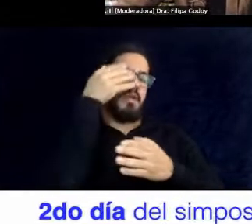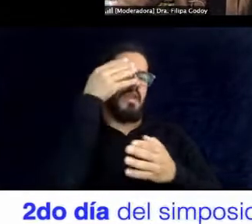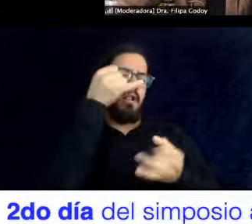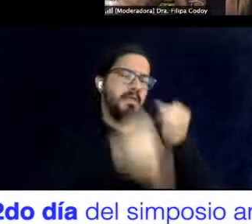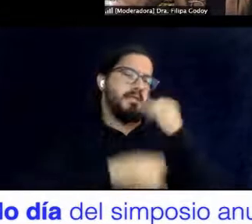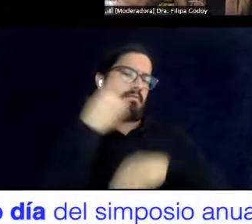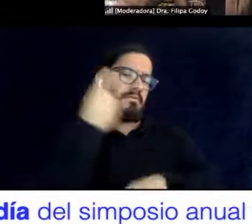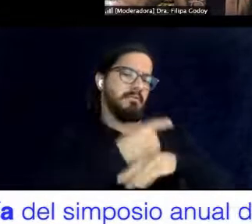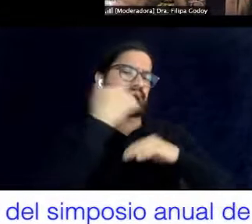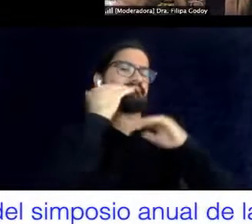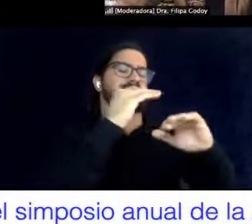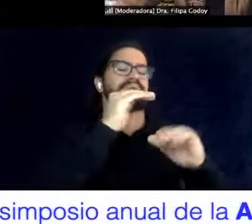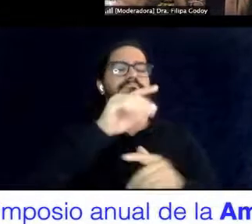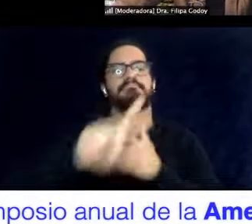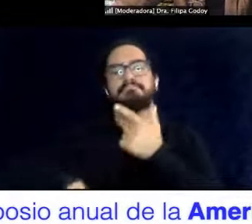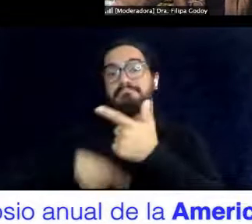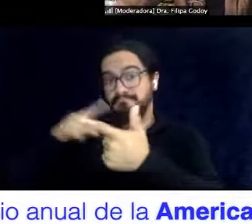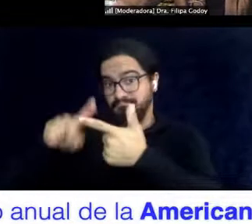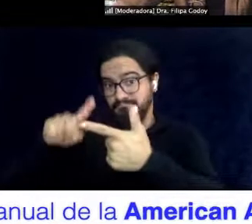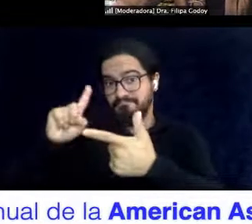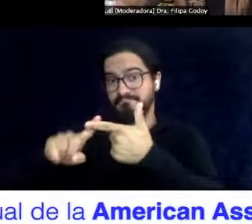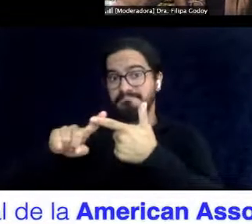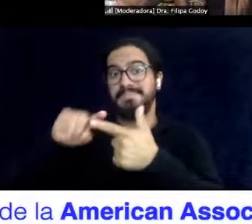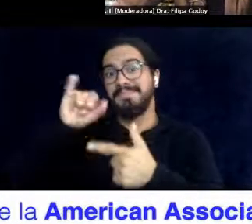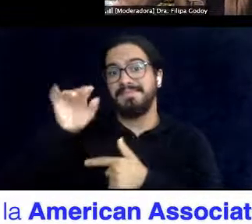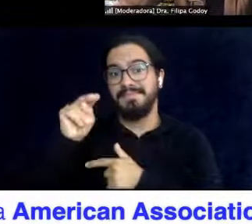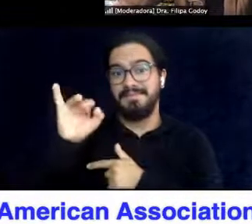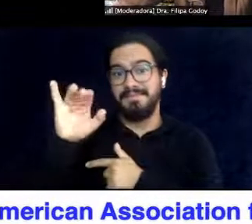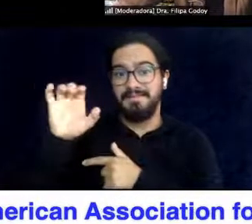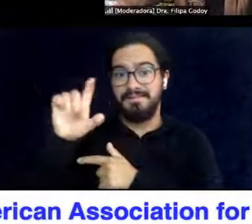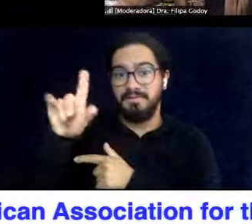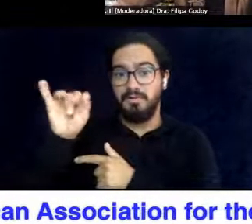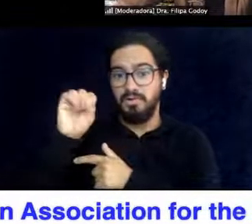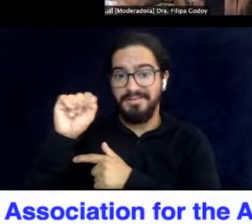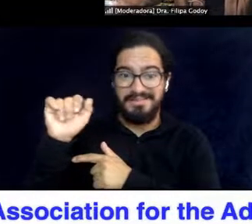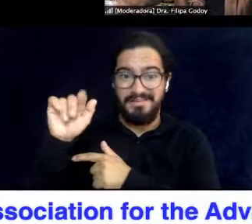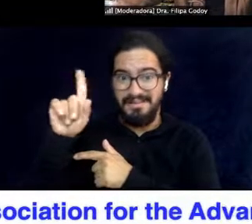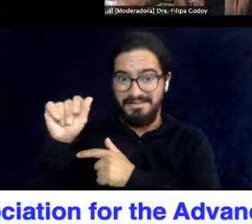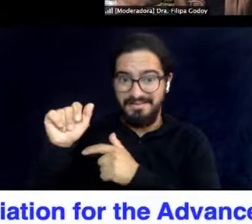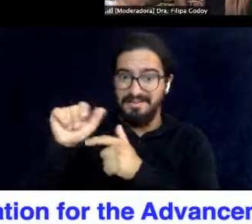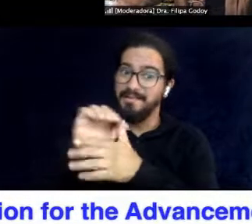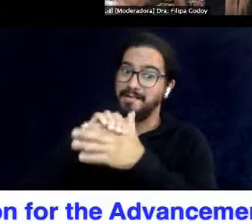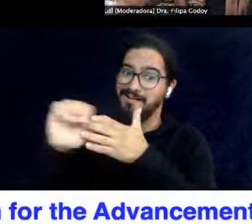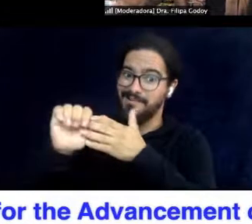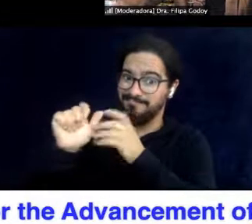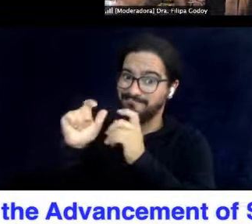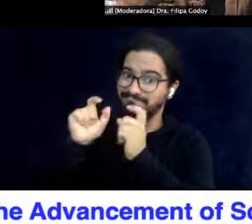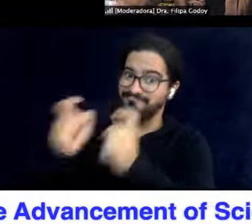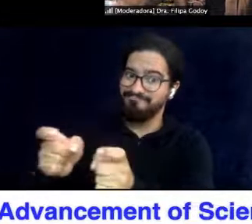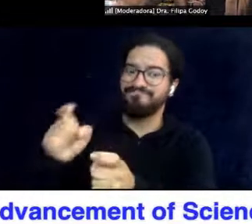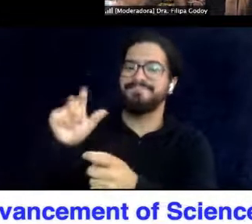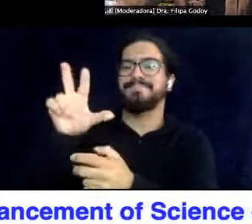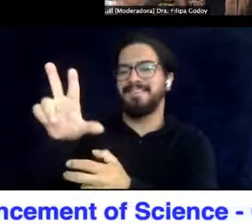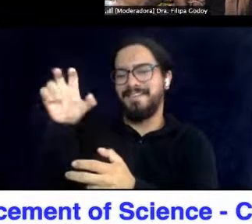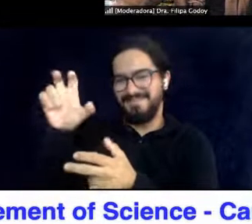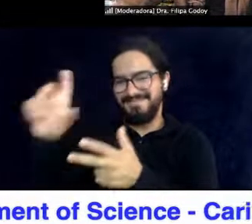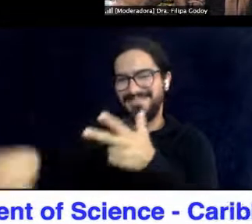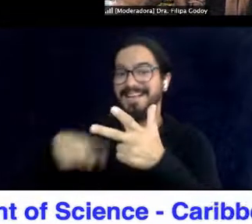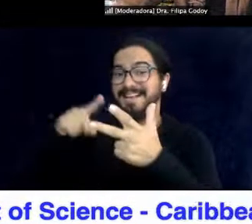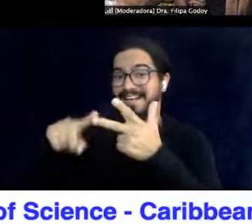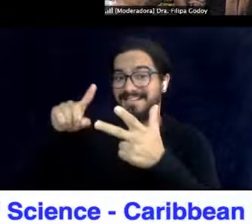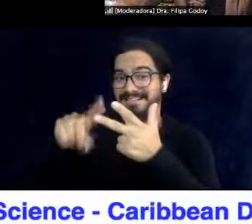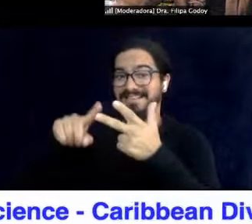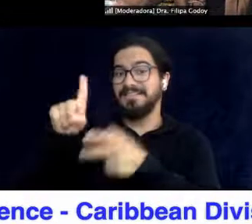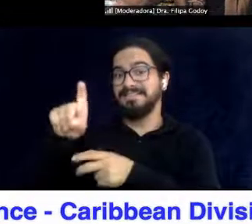Janice Lozada, $300. Muchas felicidades. Y en tercer lugar, Gabriela Ramírez con